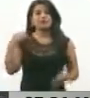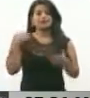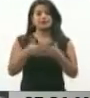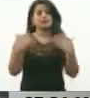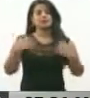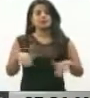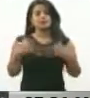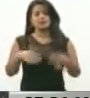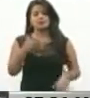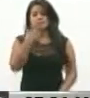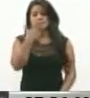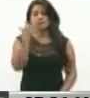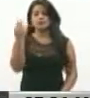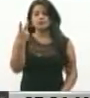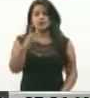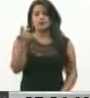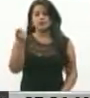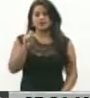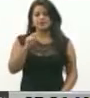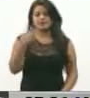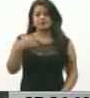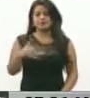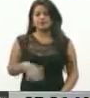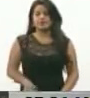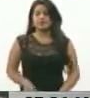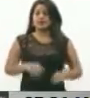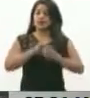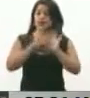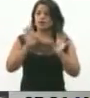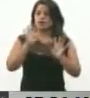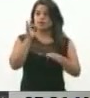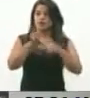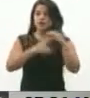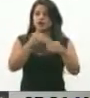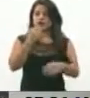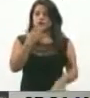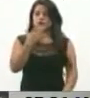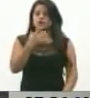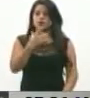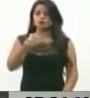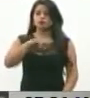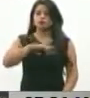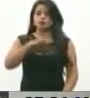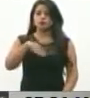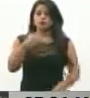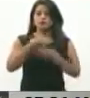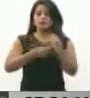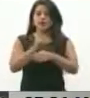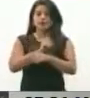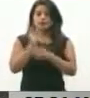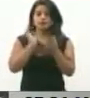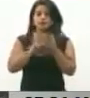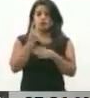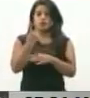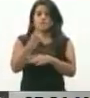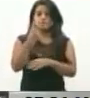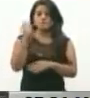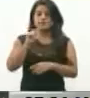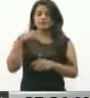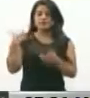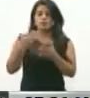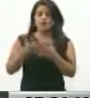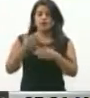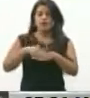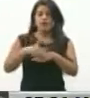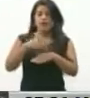Dos bastante. Meses, claro. Hay que decir que lo pudimos hacer en dos meses porque tenemos años de trabajo. Okay. Si